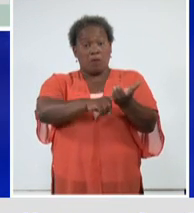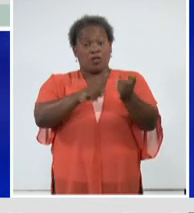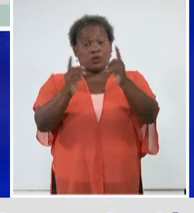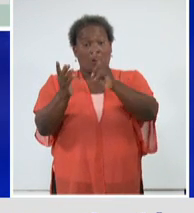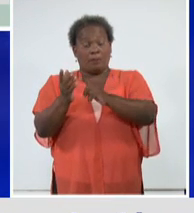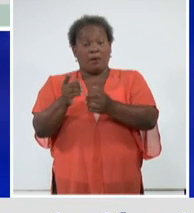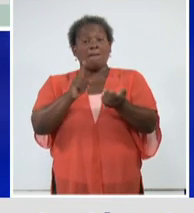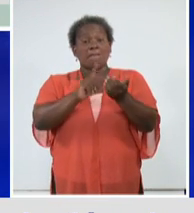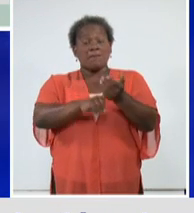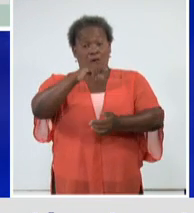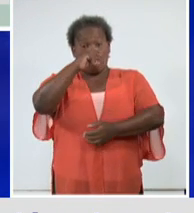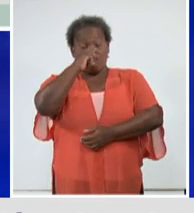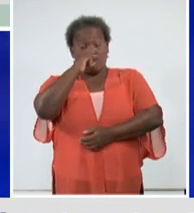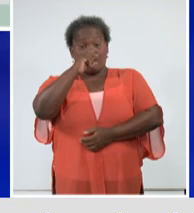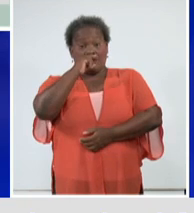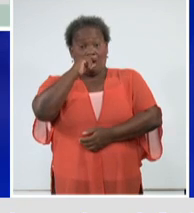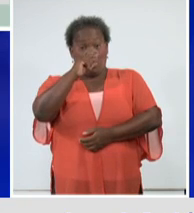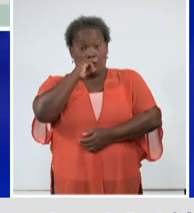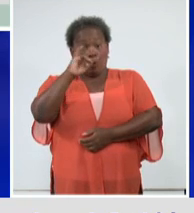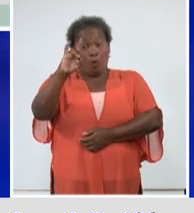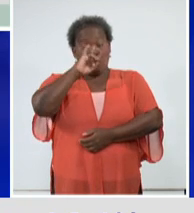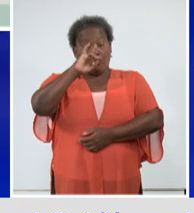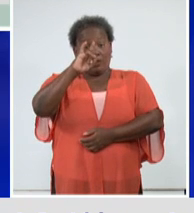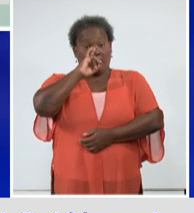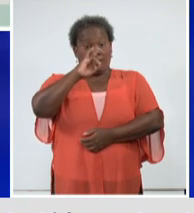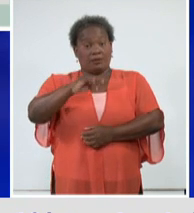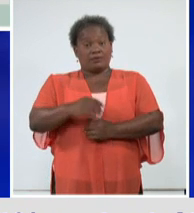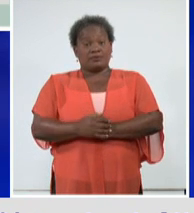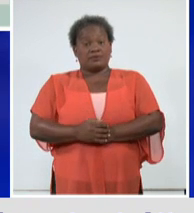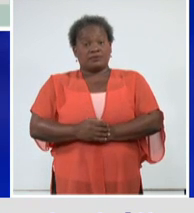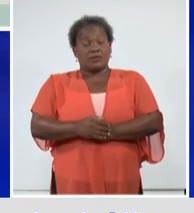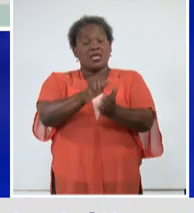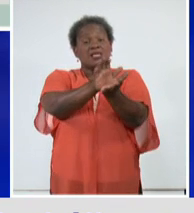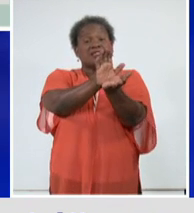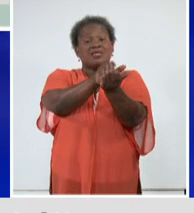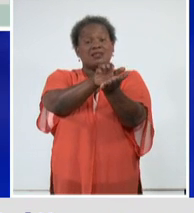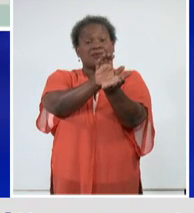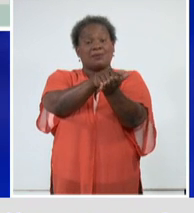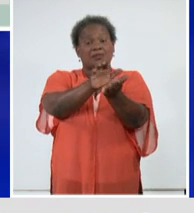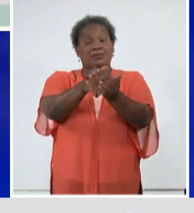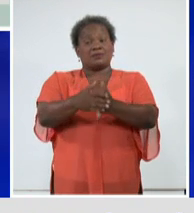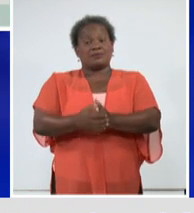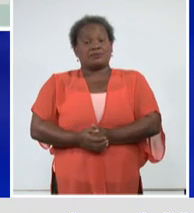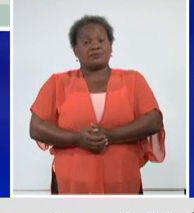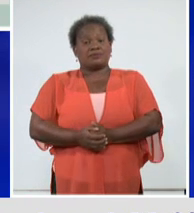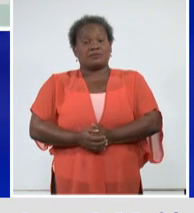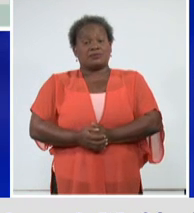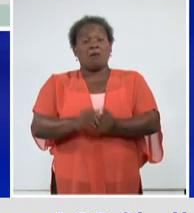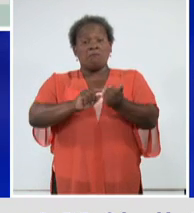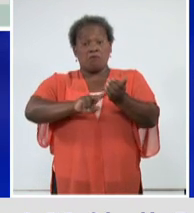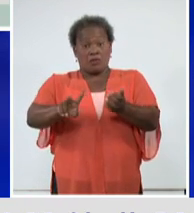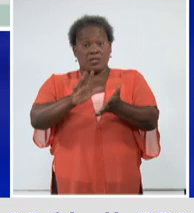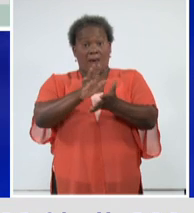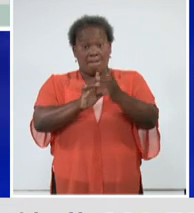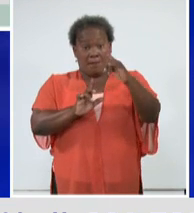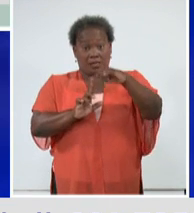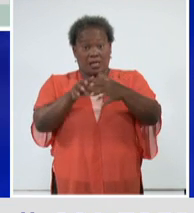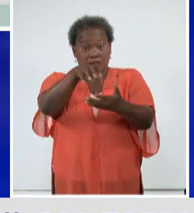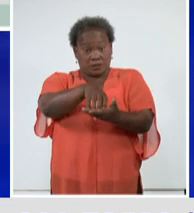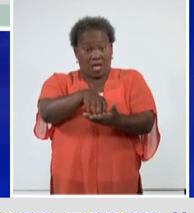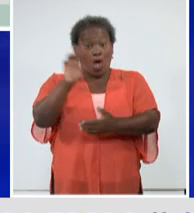Pedro Betancur, Unión de Reyes, Ciénaga de Zapata de la provincia de Matanzas,